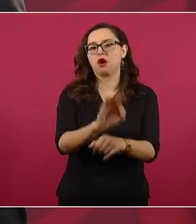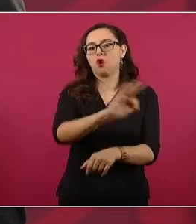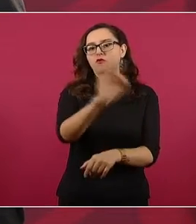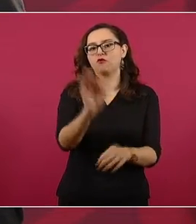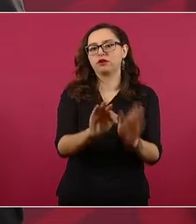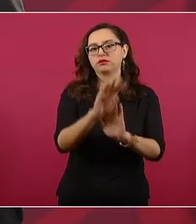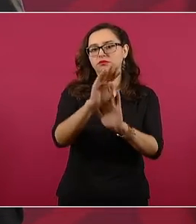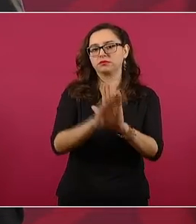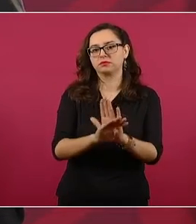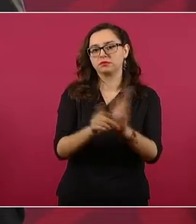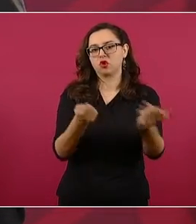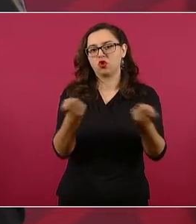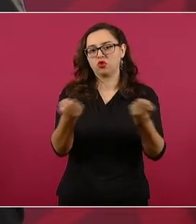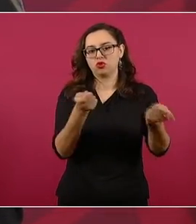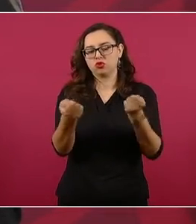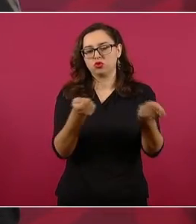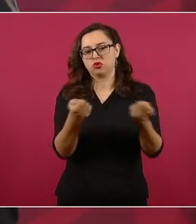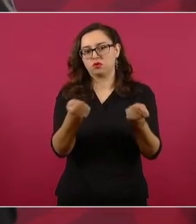Y